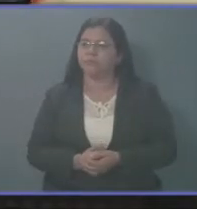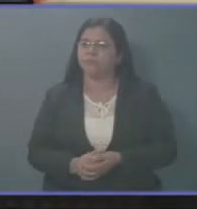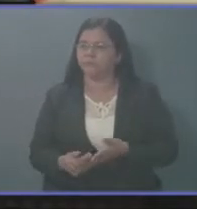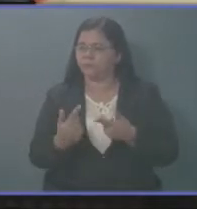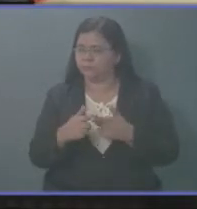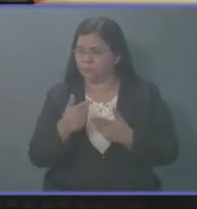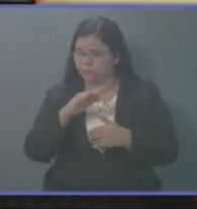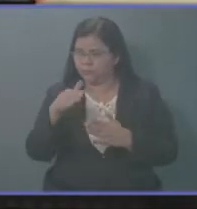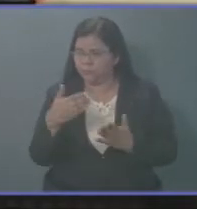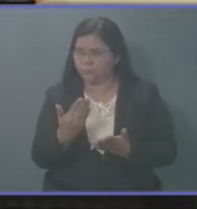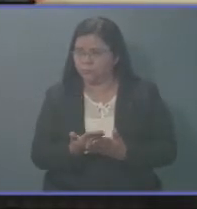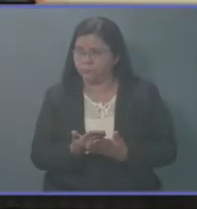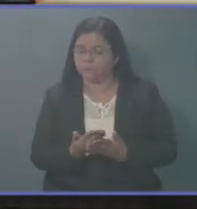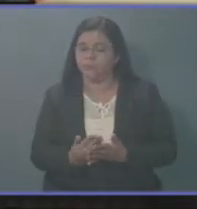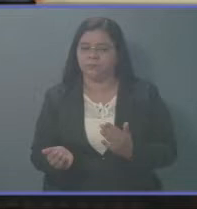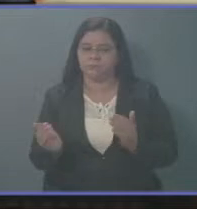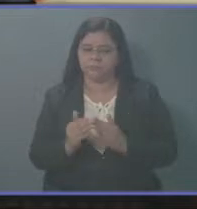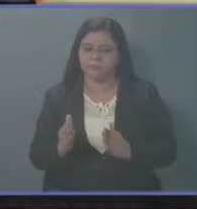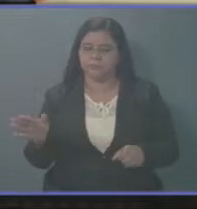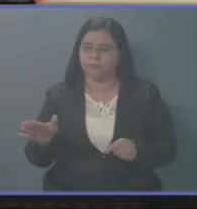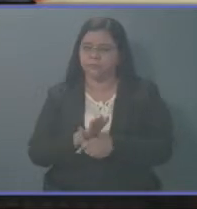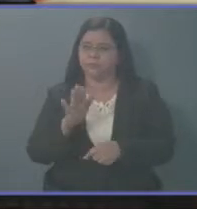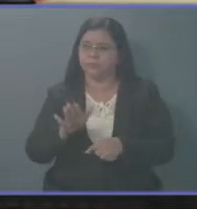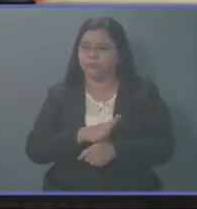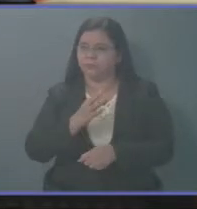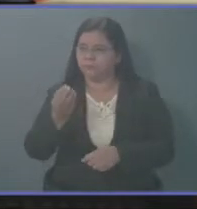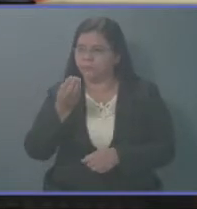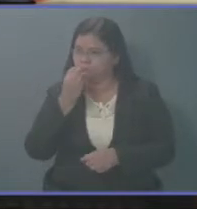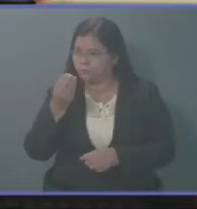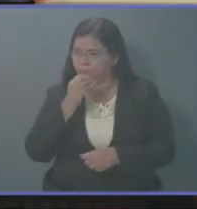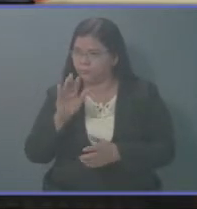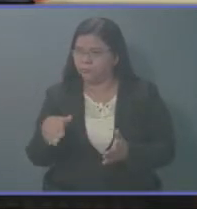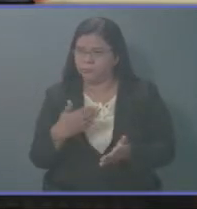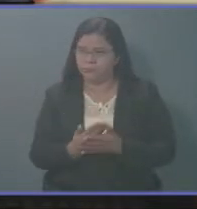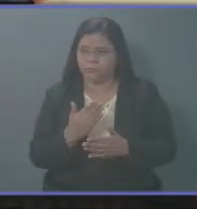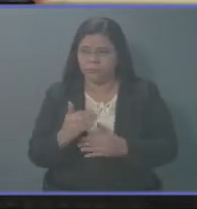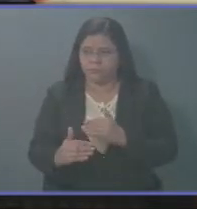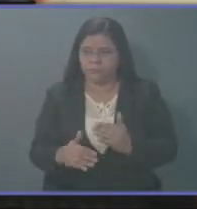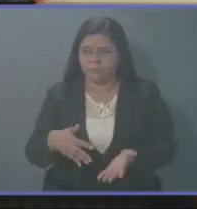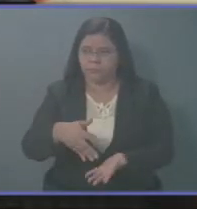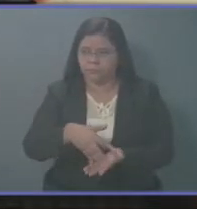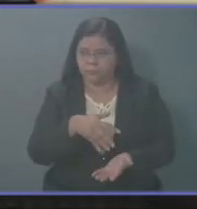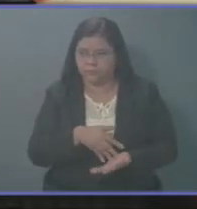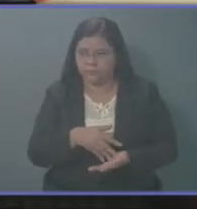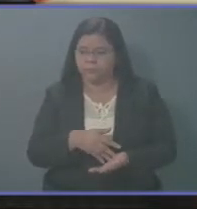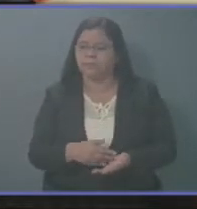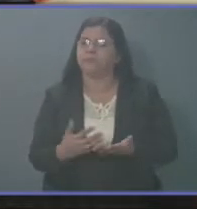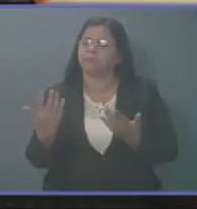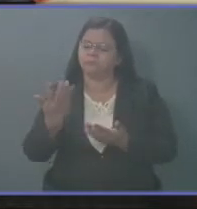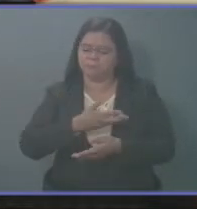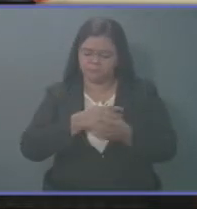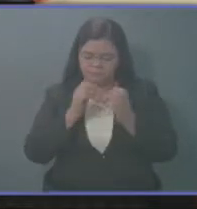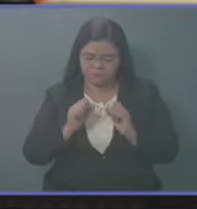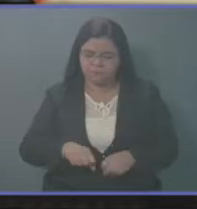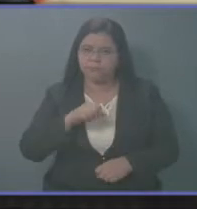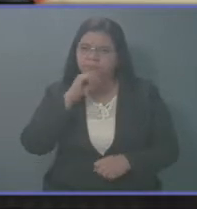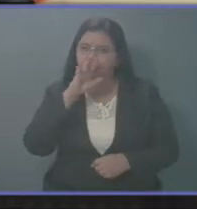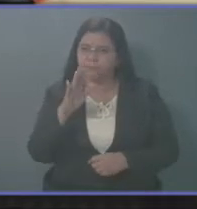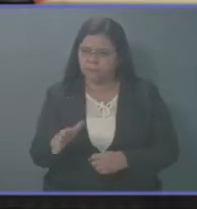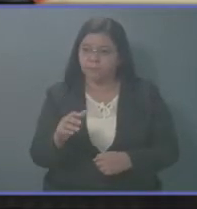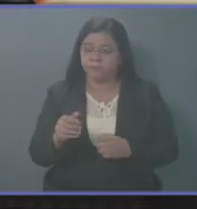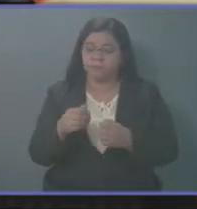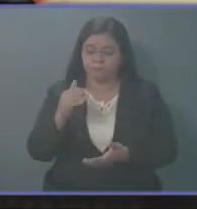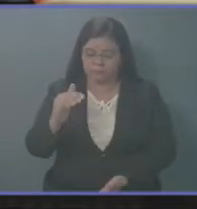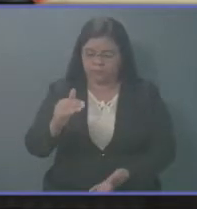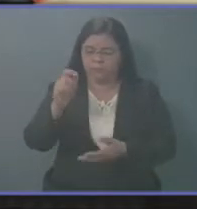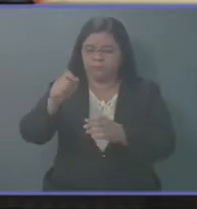producción y distribución, así como el abastecimiento de alimentos esenciales a los sectores de la población más vulnerables, de los cuales podemos mencionar la entrega de paquetes